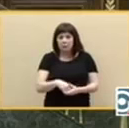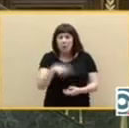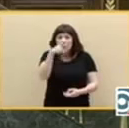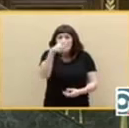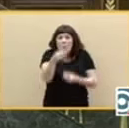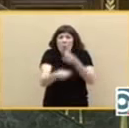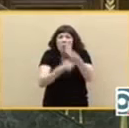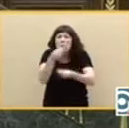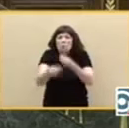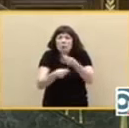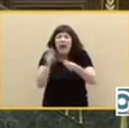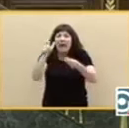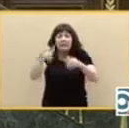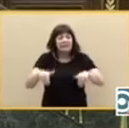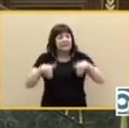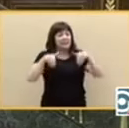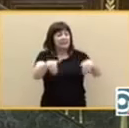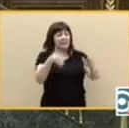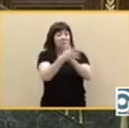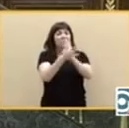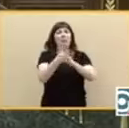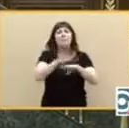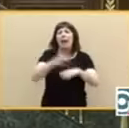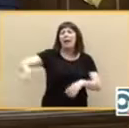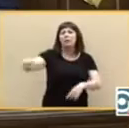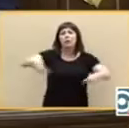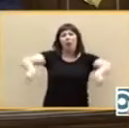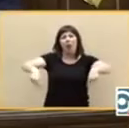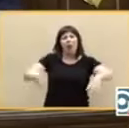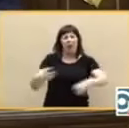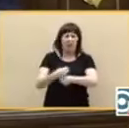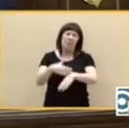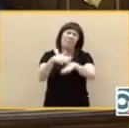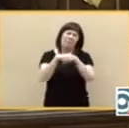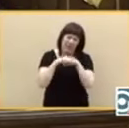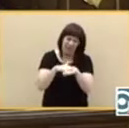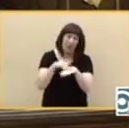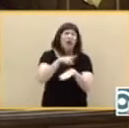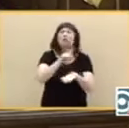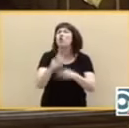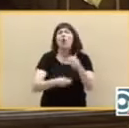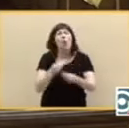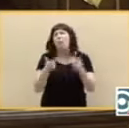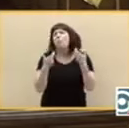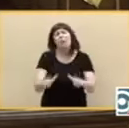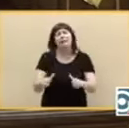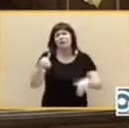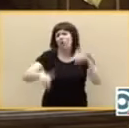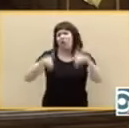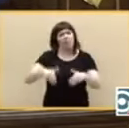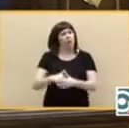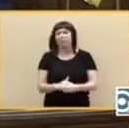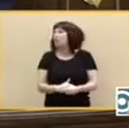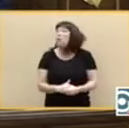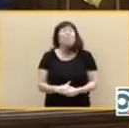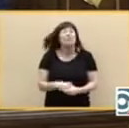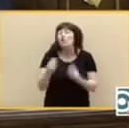como un mecanismo de intimidación. Eso no lo hace una fuerza democrática, hombre. No lo hace, porque yo